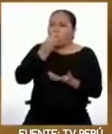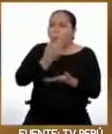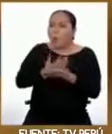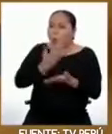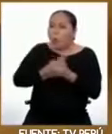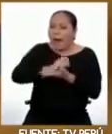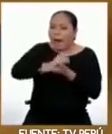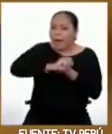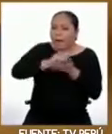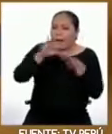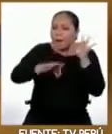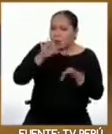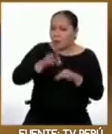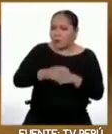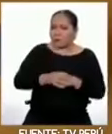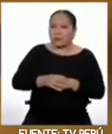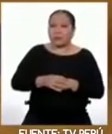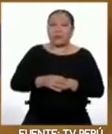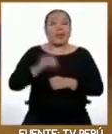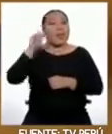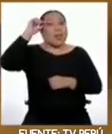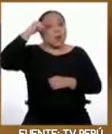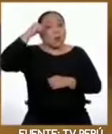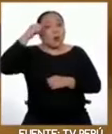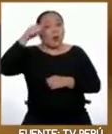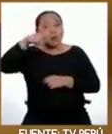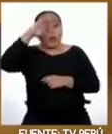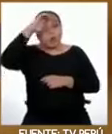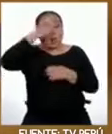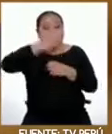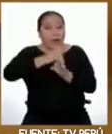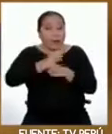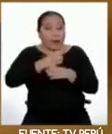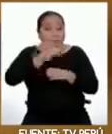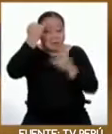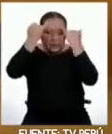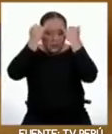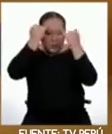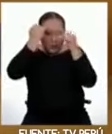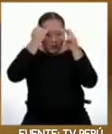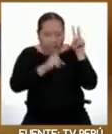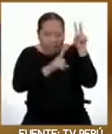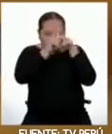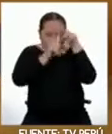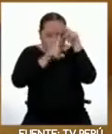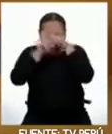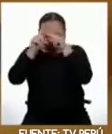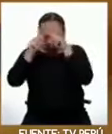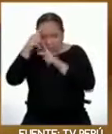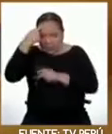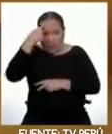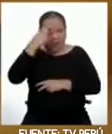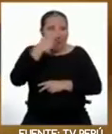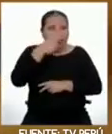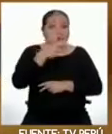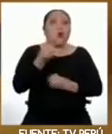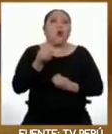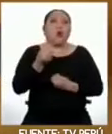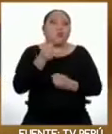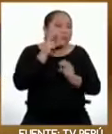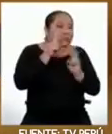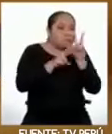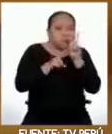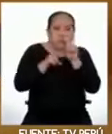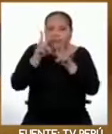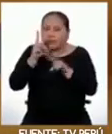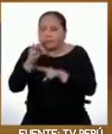libreto? Recuerda que creas tu guión o libreto con ideas que te surgen de observar y entender tu entorno. Por